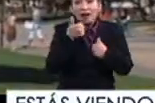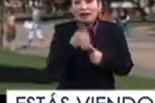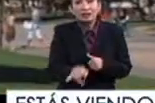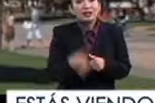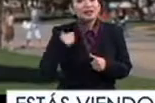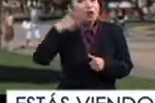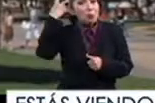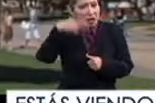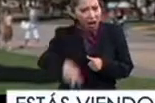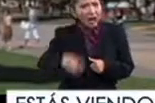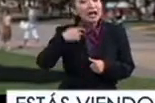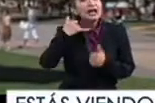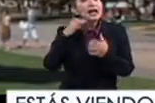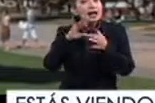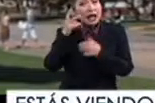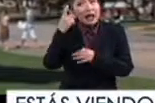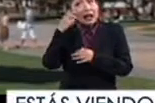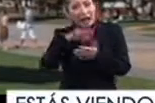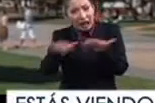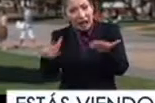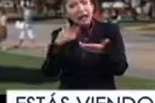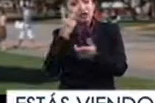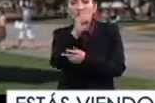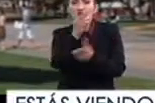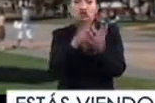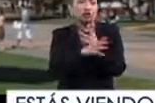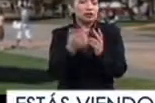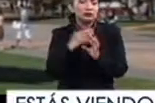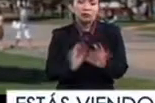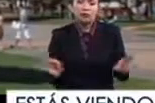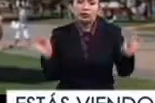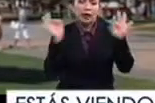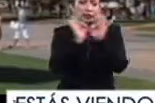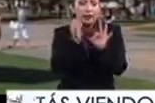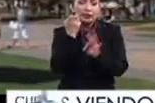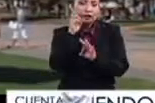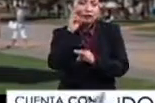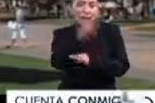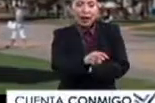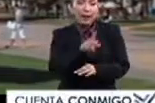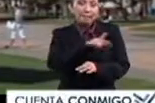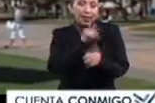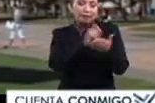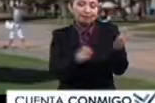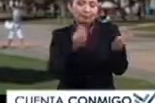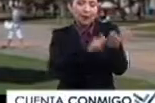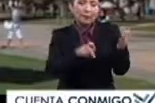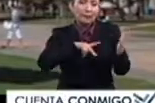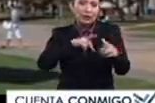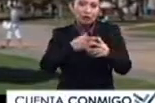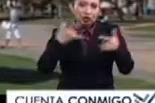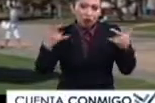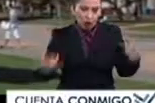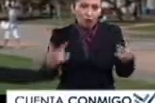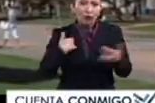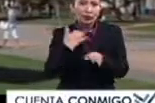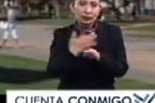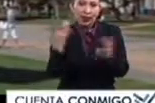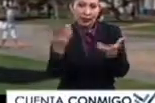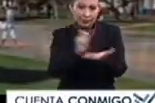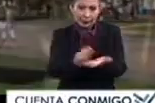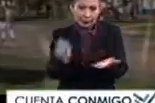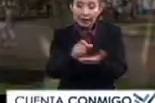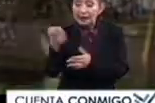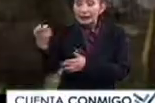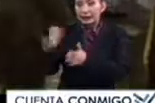El viajar, leer, es parte fundamental, ¿no? Entonces eso aparece en la autobiografía que estoy escribiendo y en